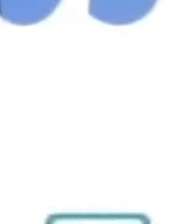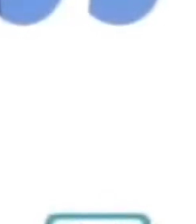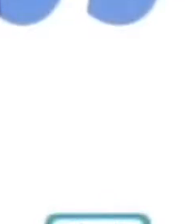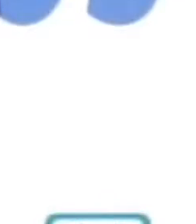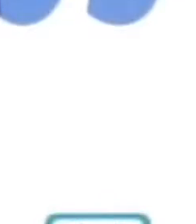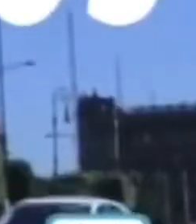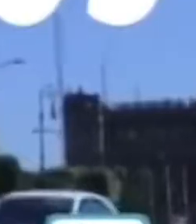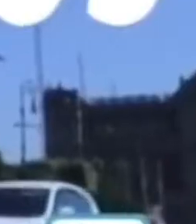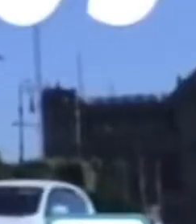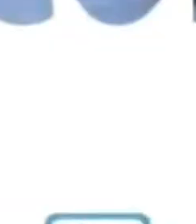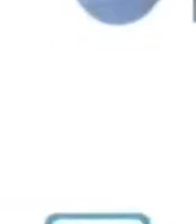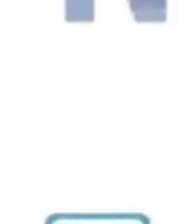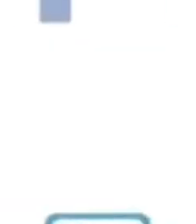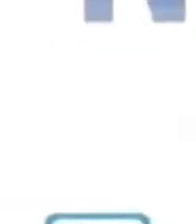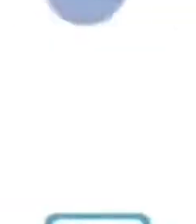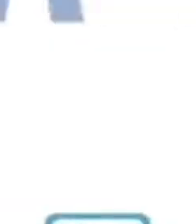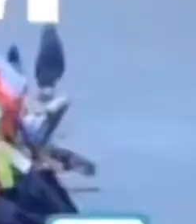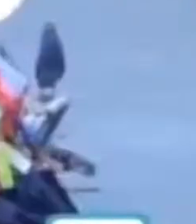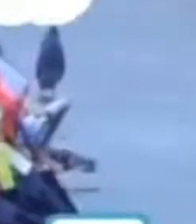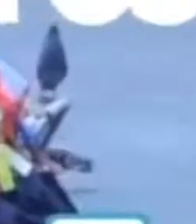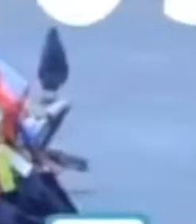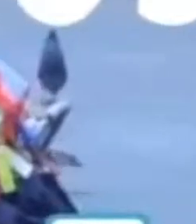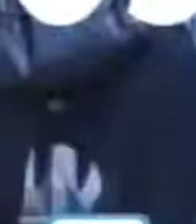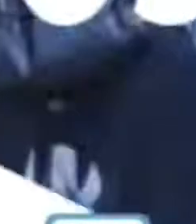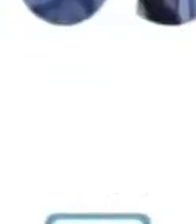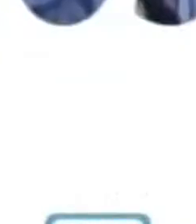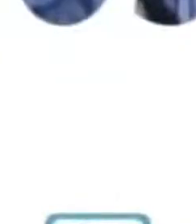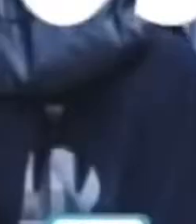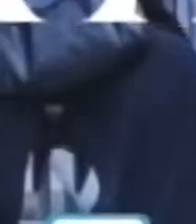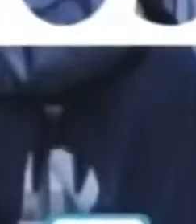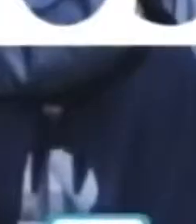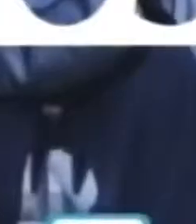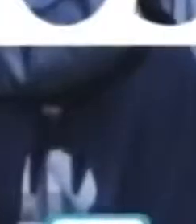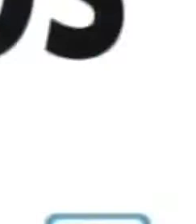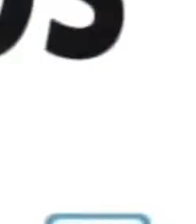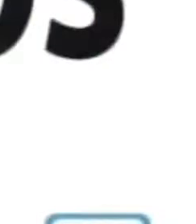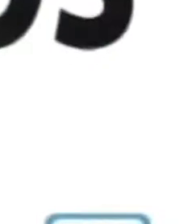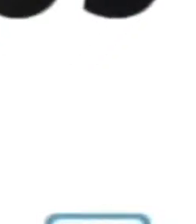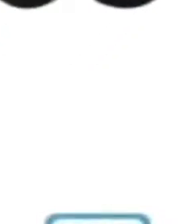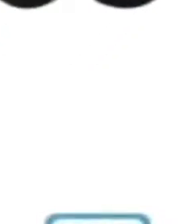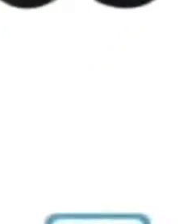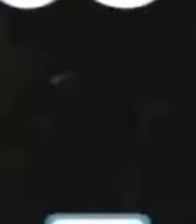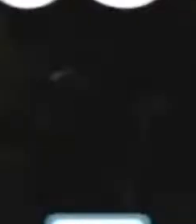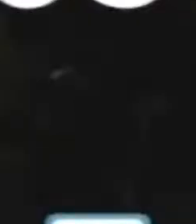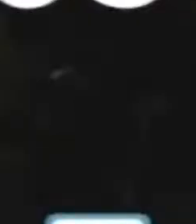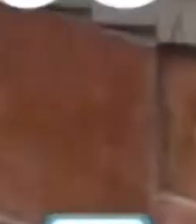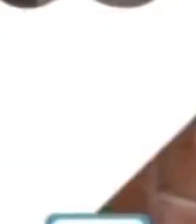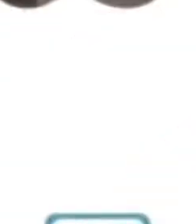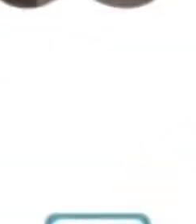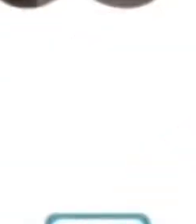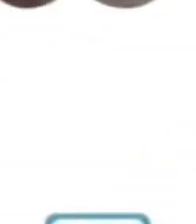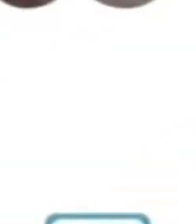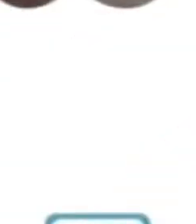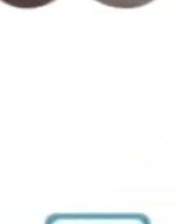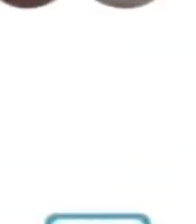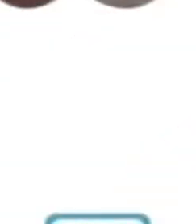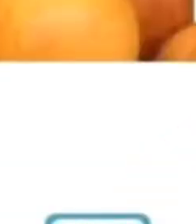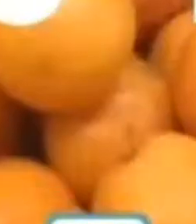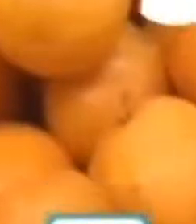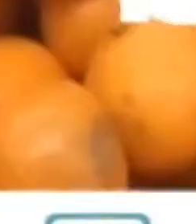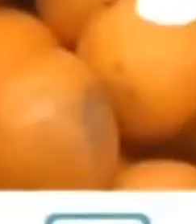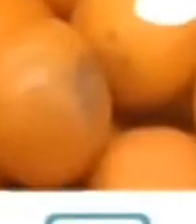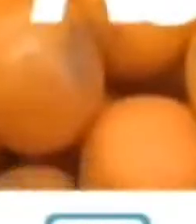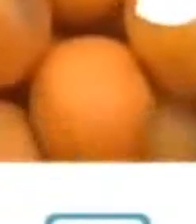Y estamos de vuelta aquí en tus ciudades en este magnífico lunes. Y es tiempo de conocer a fondo cuáles son las garantías y nuestros derechos ante